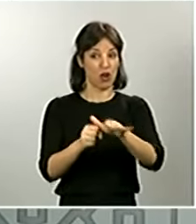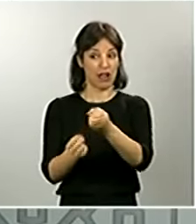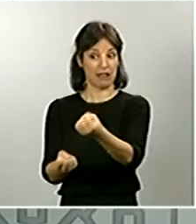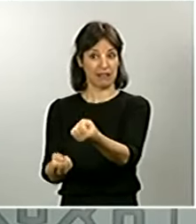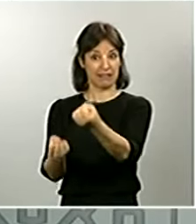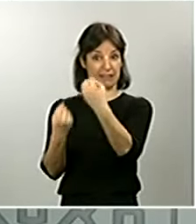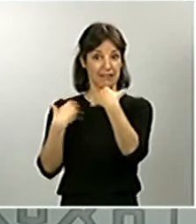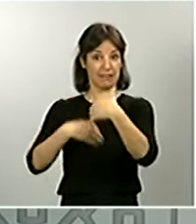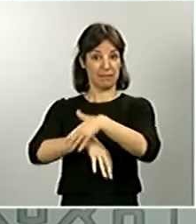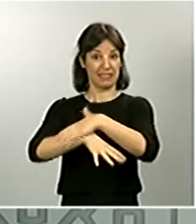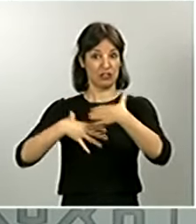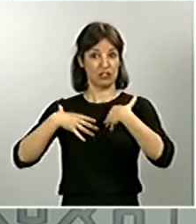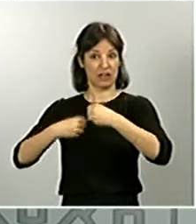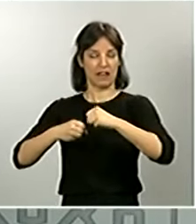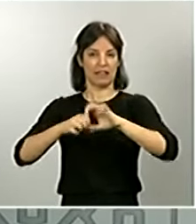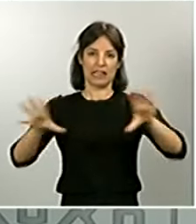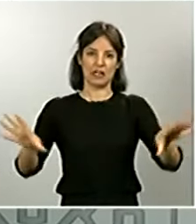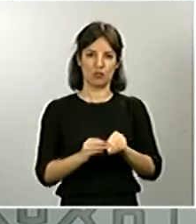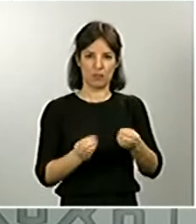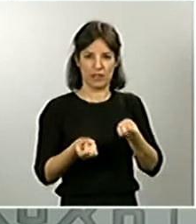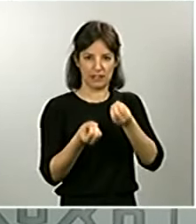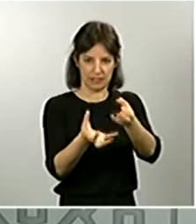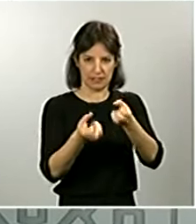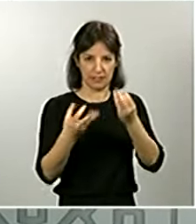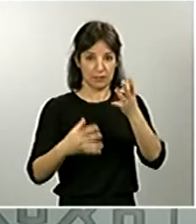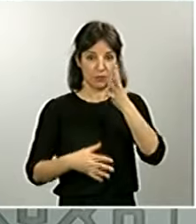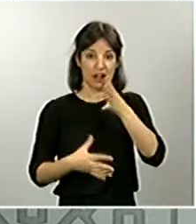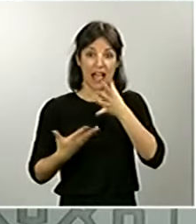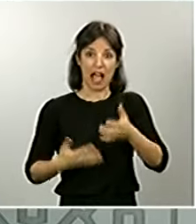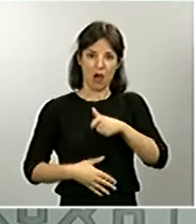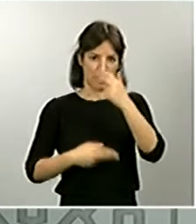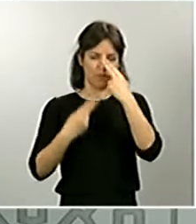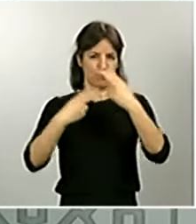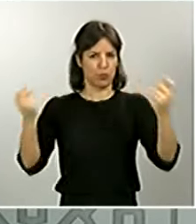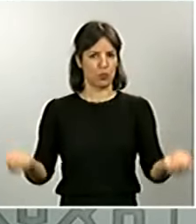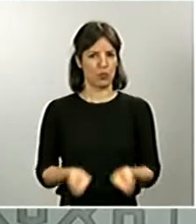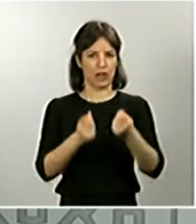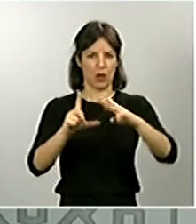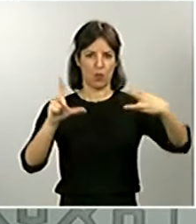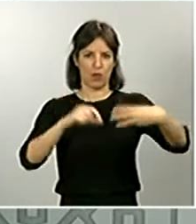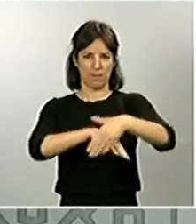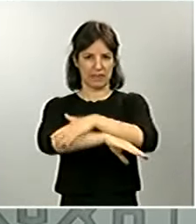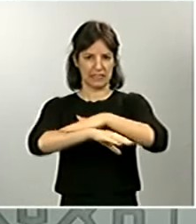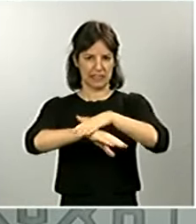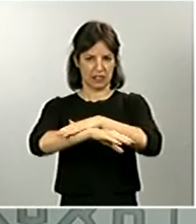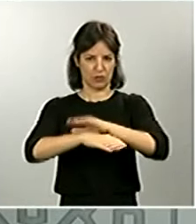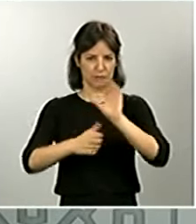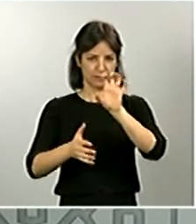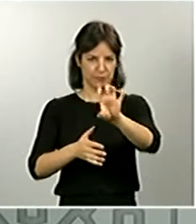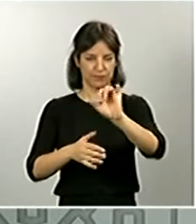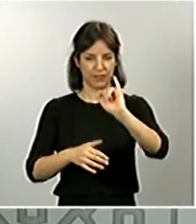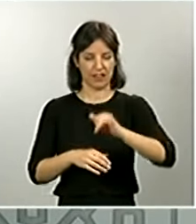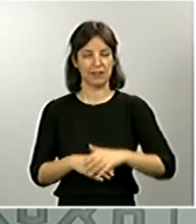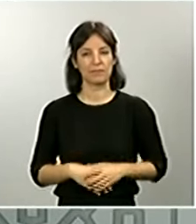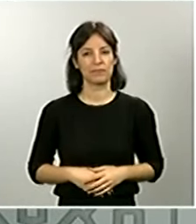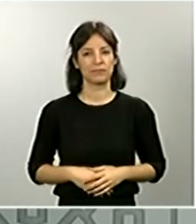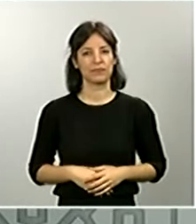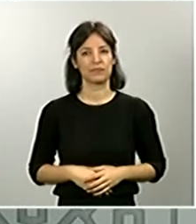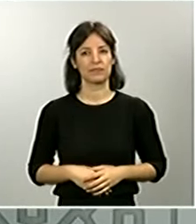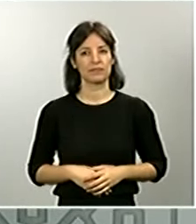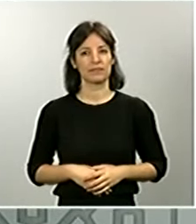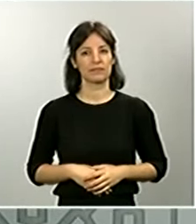de sanidad y que ya están hasta ahora publicadas en la web del ministerio el número total de casos notificados